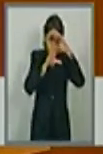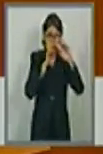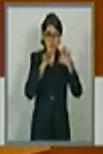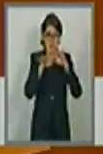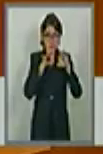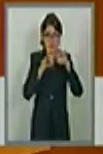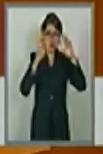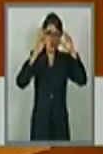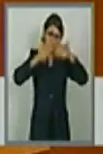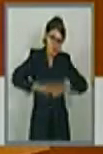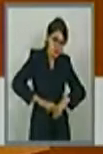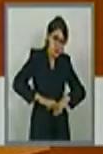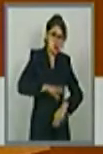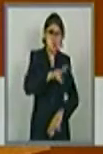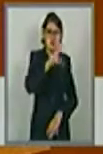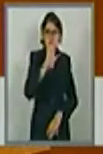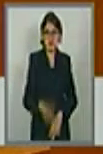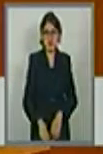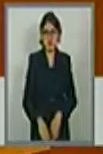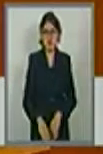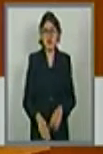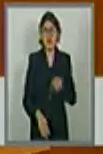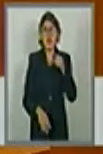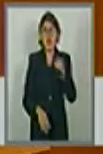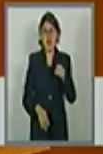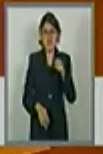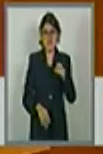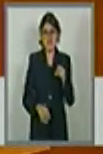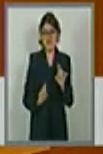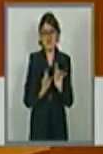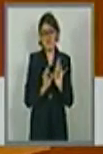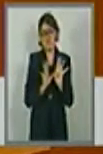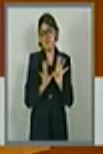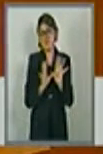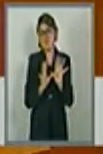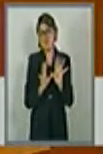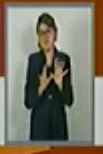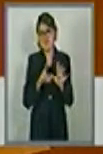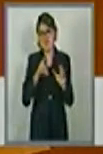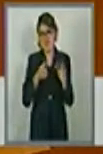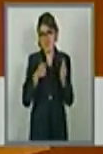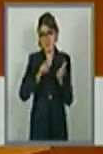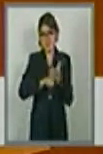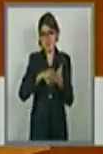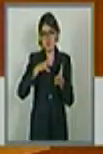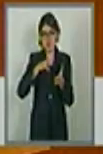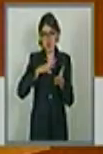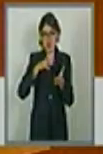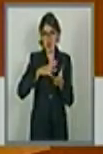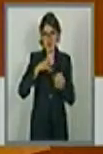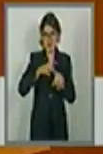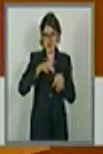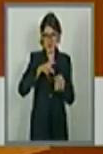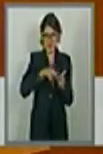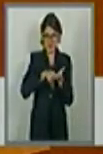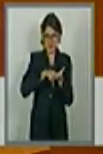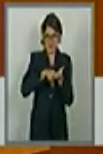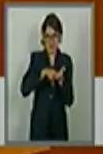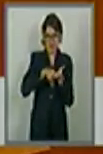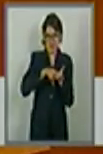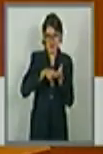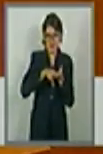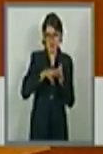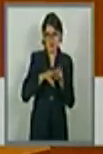la precariedad en la que laboraban, el socavón letal que era aquella mina del carbón. El historial